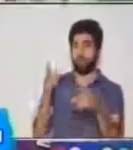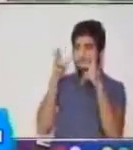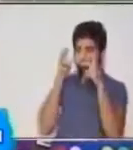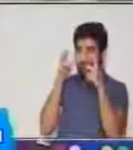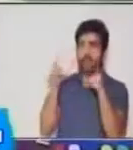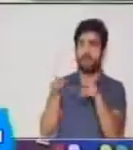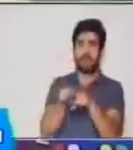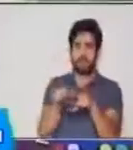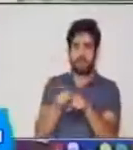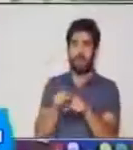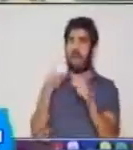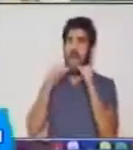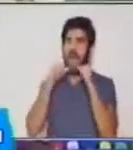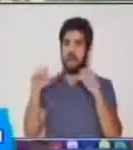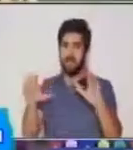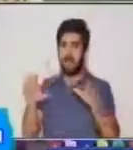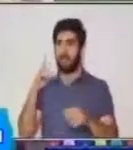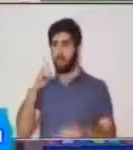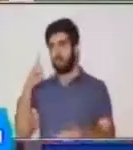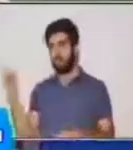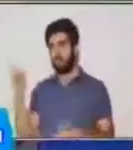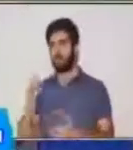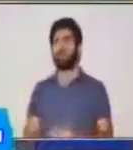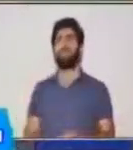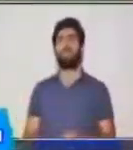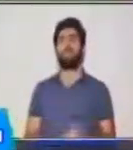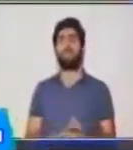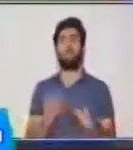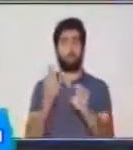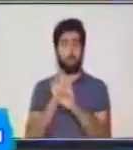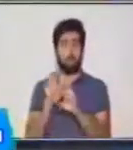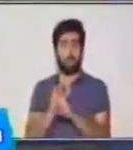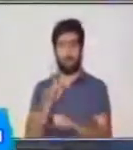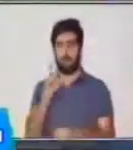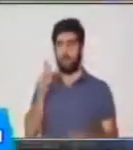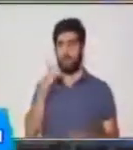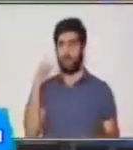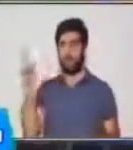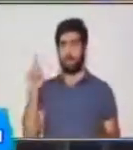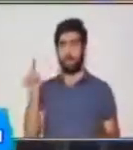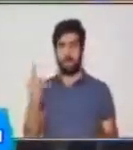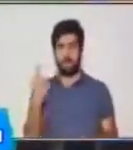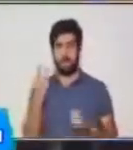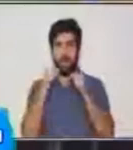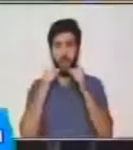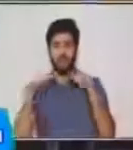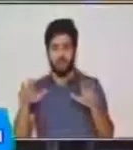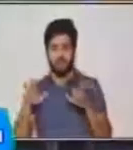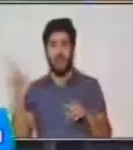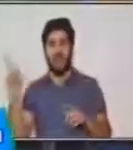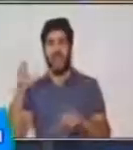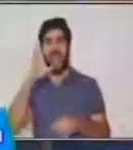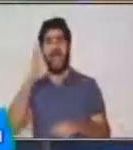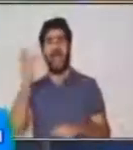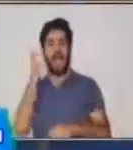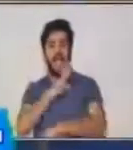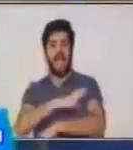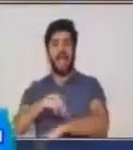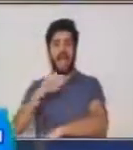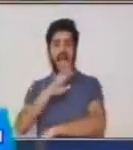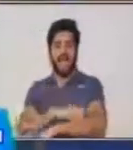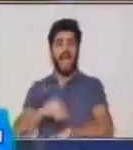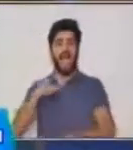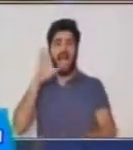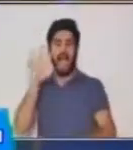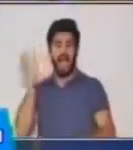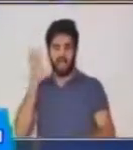que estamos haciendo acá. Por ejemplo, acá ves el primer animalito. El gato mira con atención,